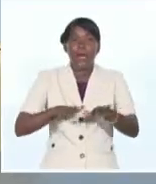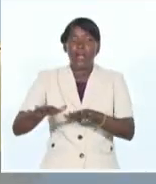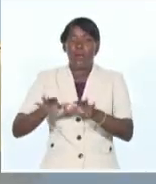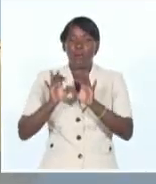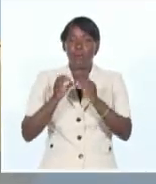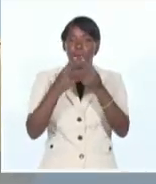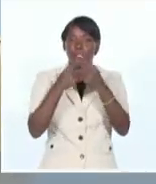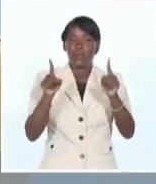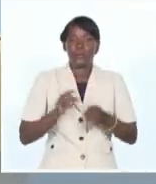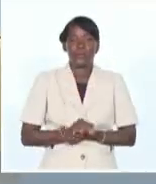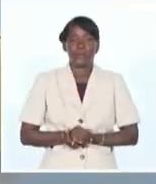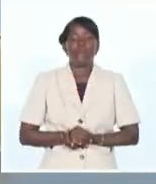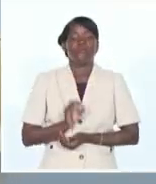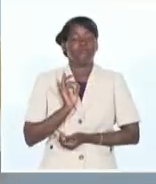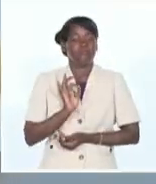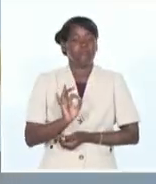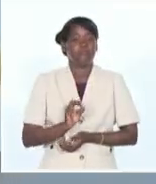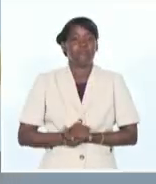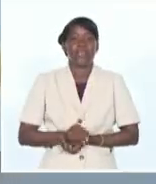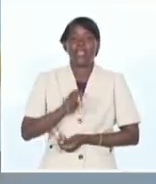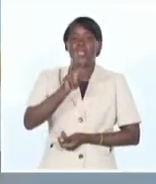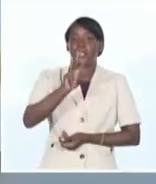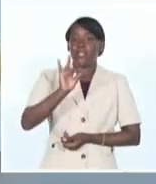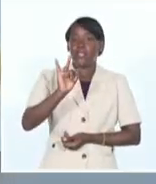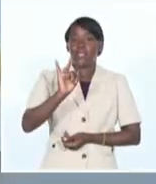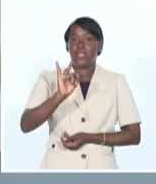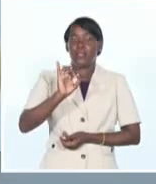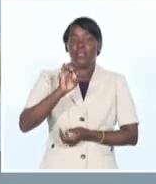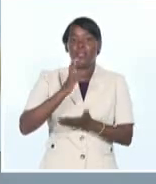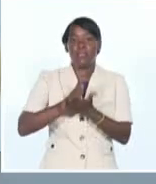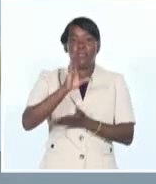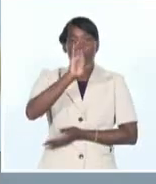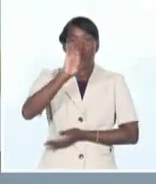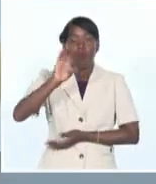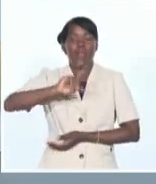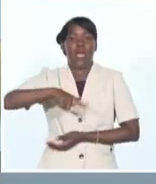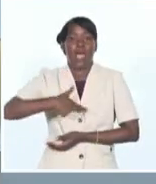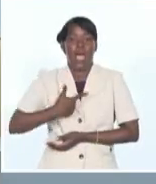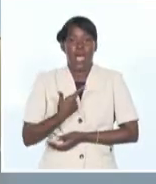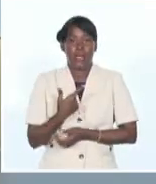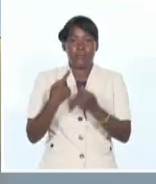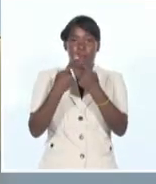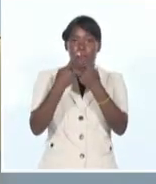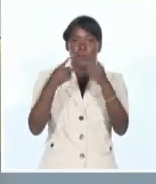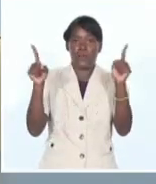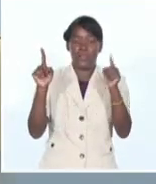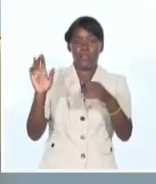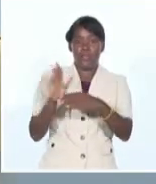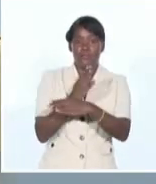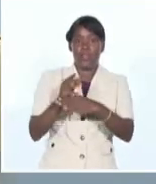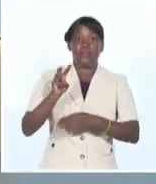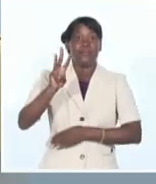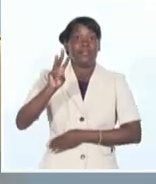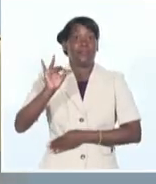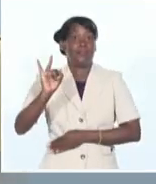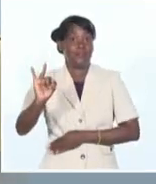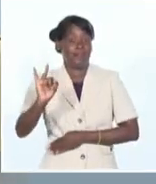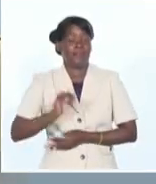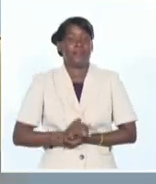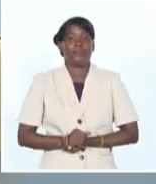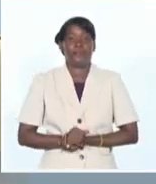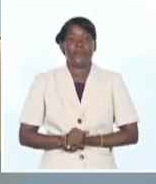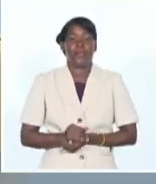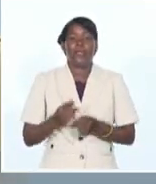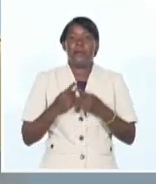37 escuelas de arte también inicia el curso escolar 23-24 de manera especial. 42